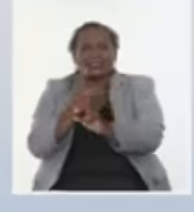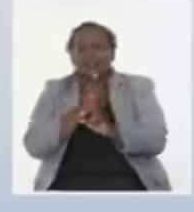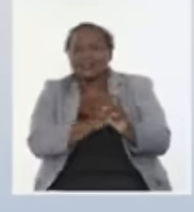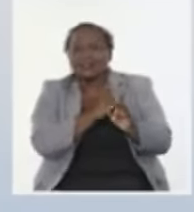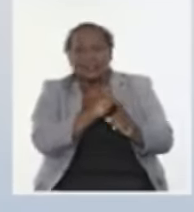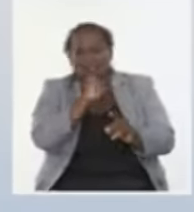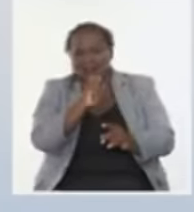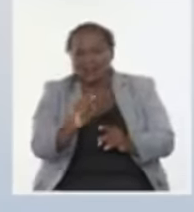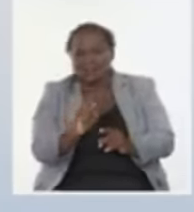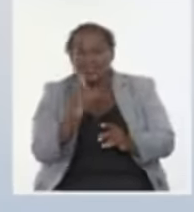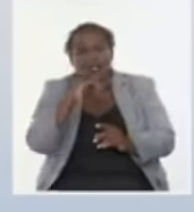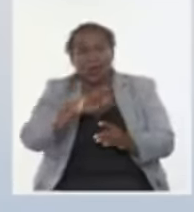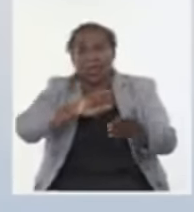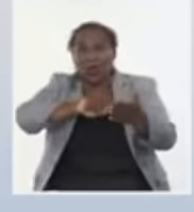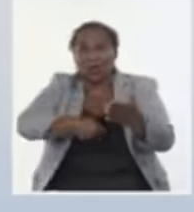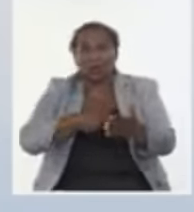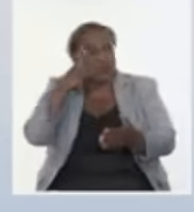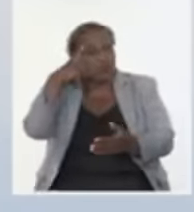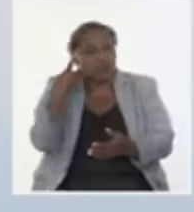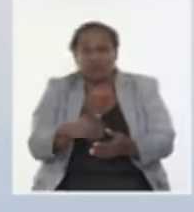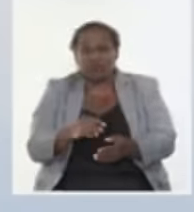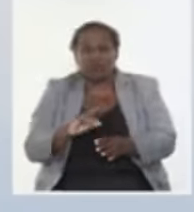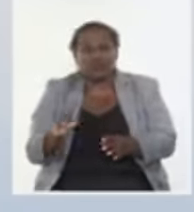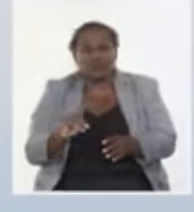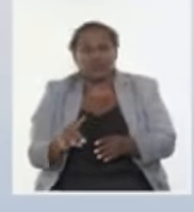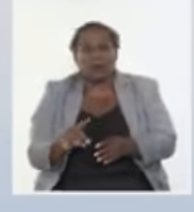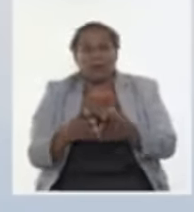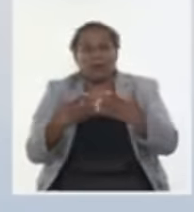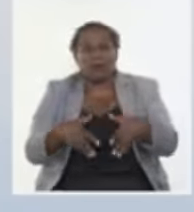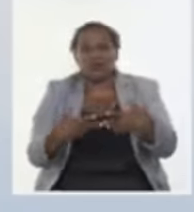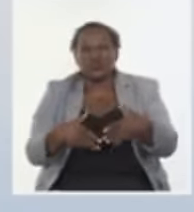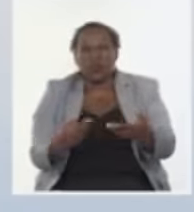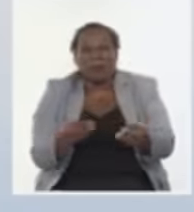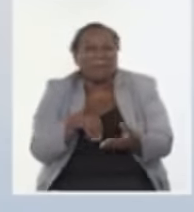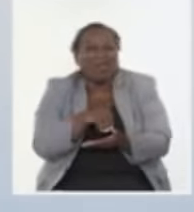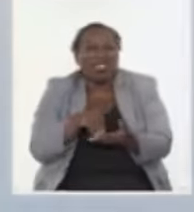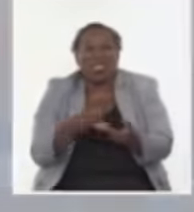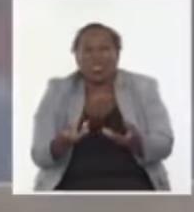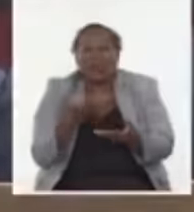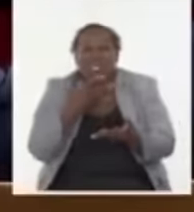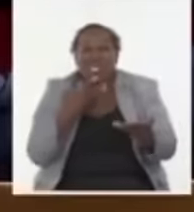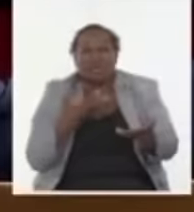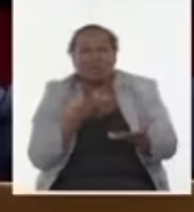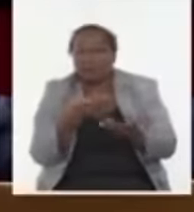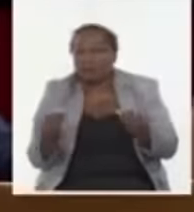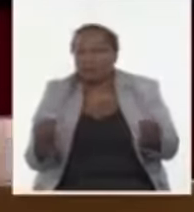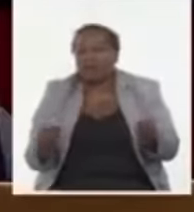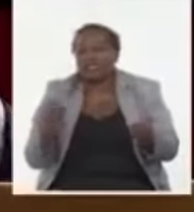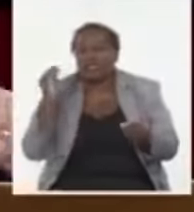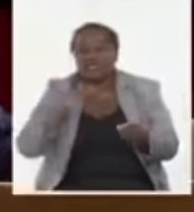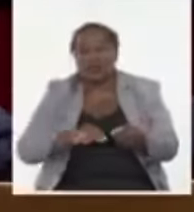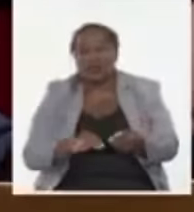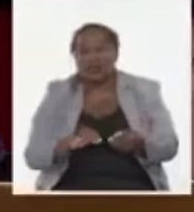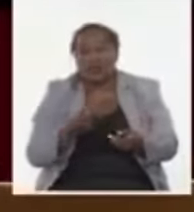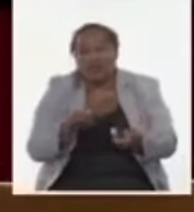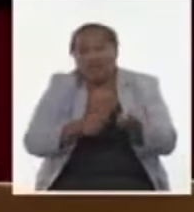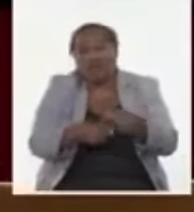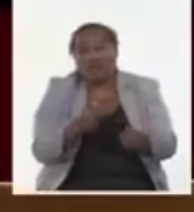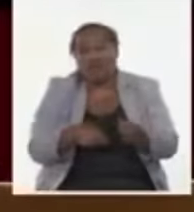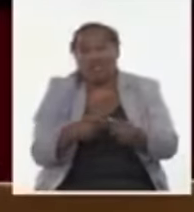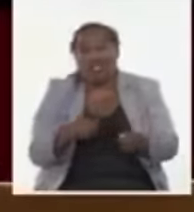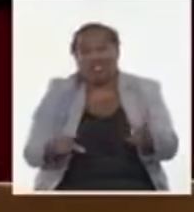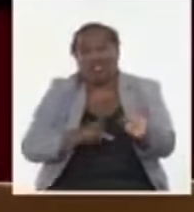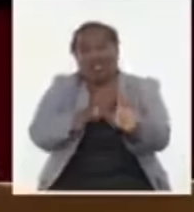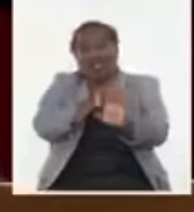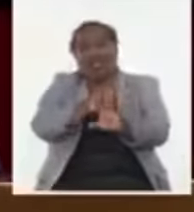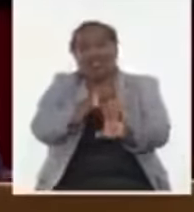no contratamos, no sabemos el destino de esas producciones, que al final sí sabemos, son las que se empiezan a vender